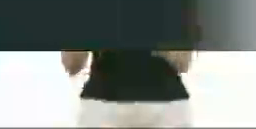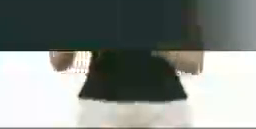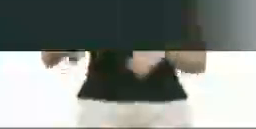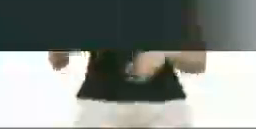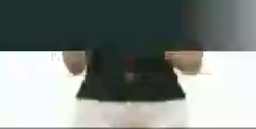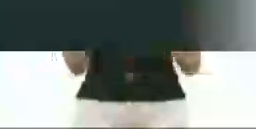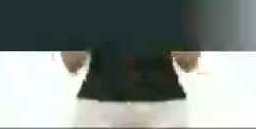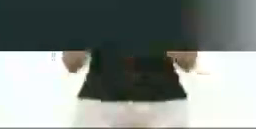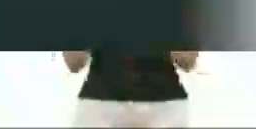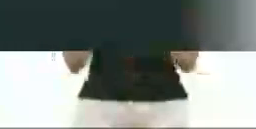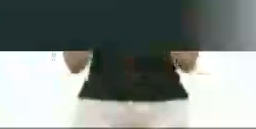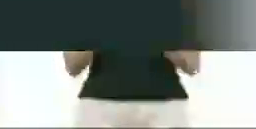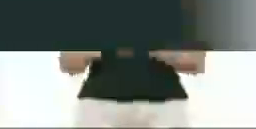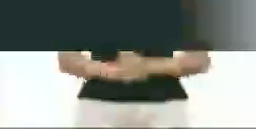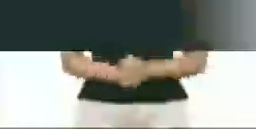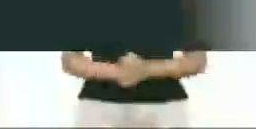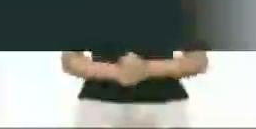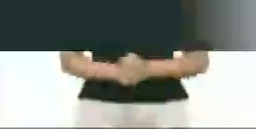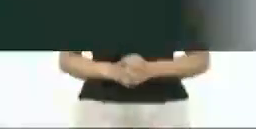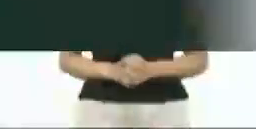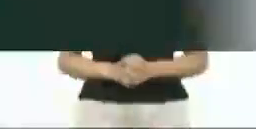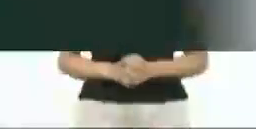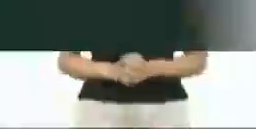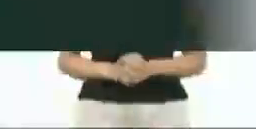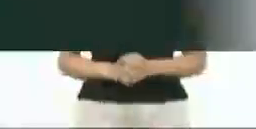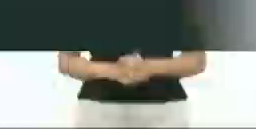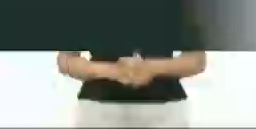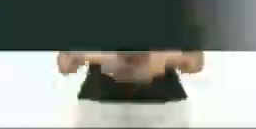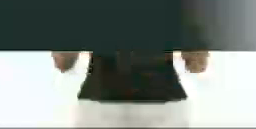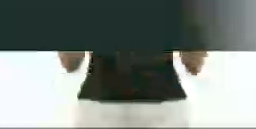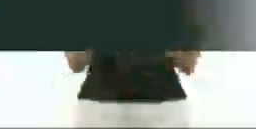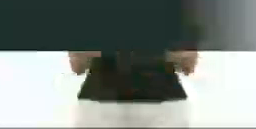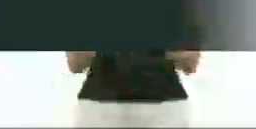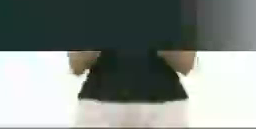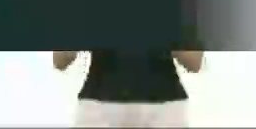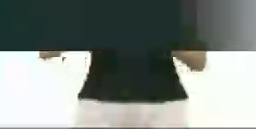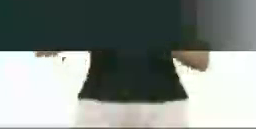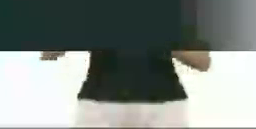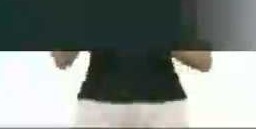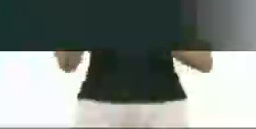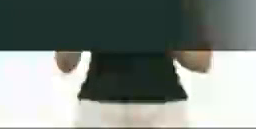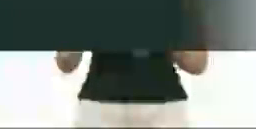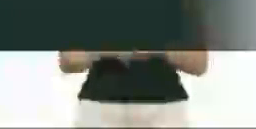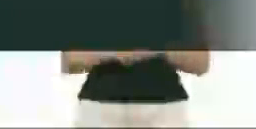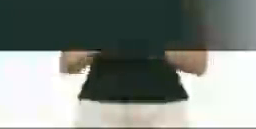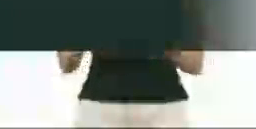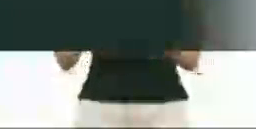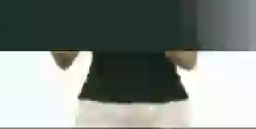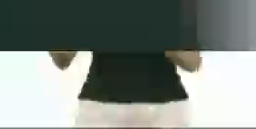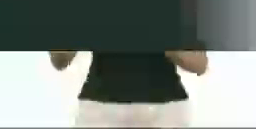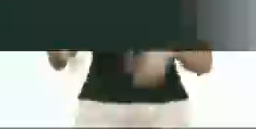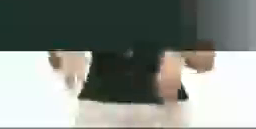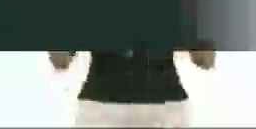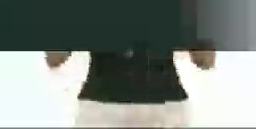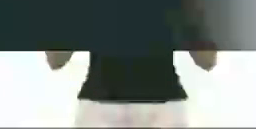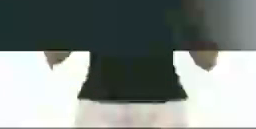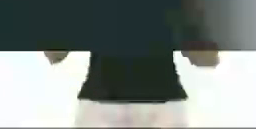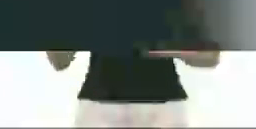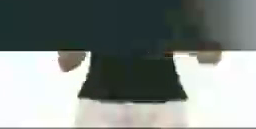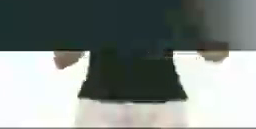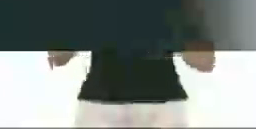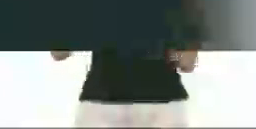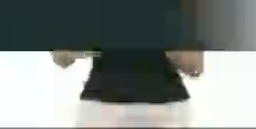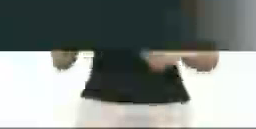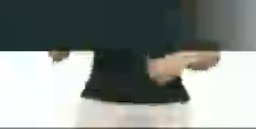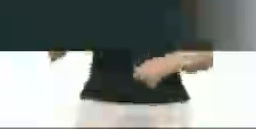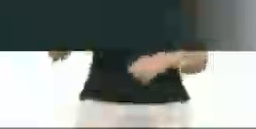forma parte del objetivo de convertir a la Ciudad de México en la urbe más deportiva del mundo. Sheinbaum dijo que este evento estaba programado